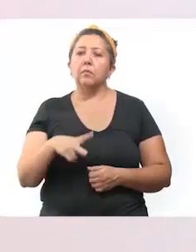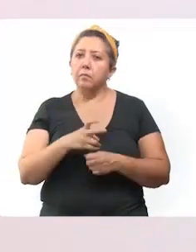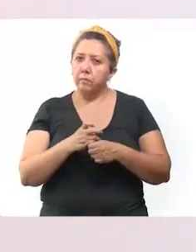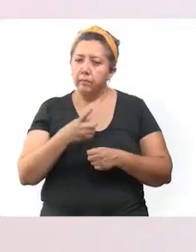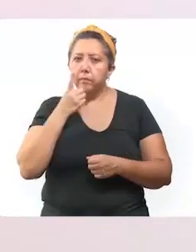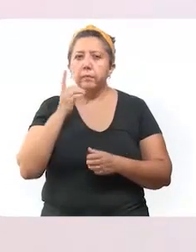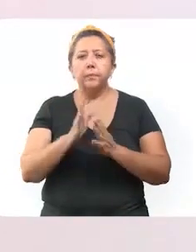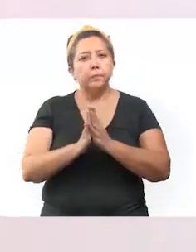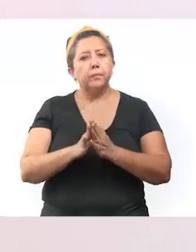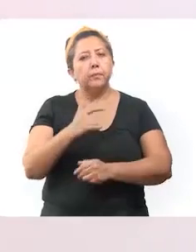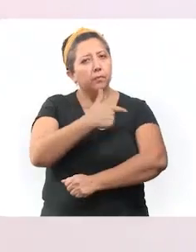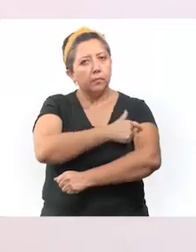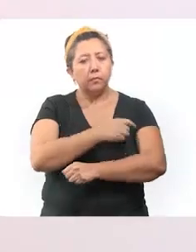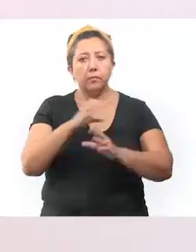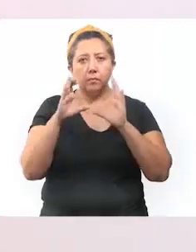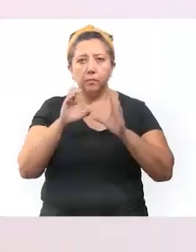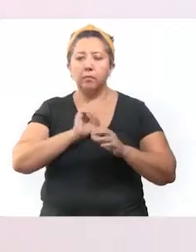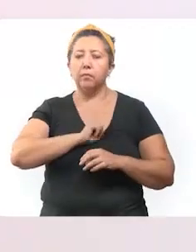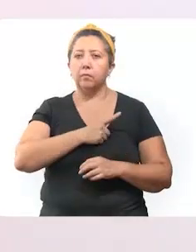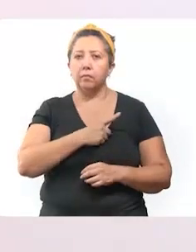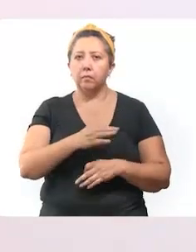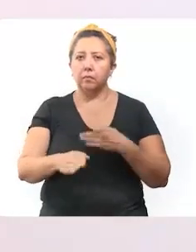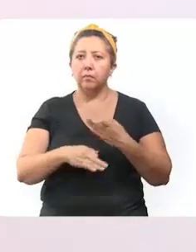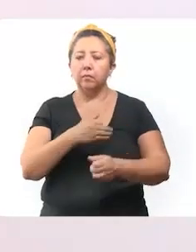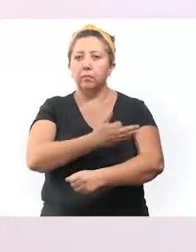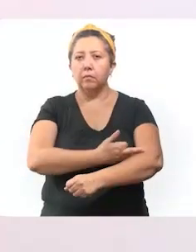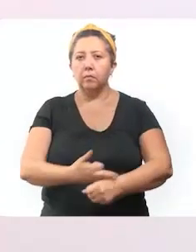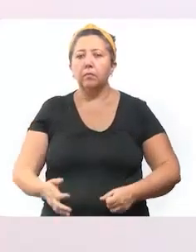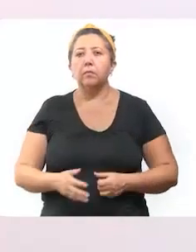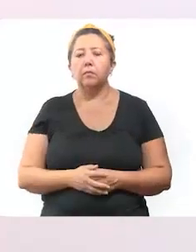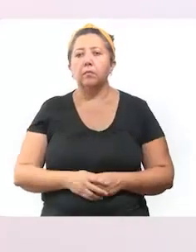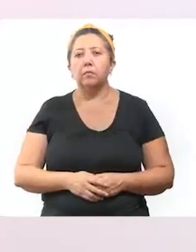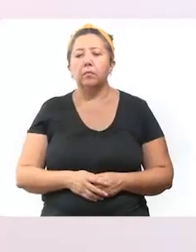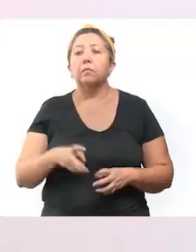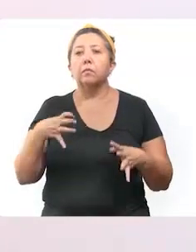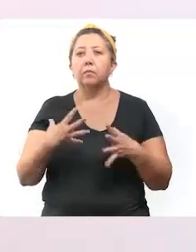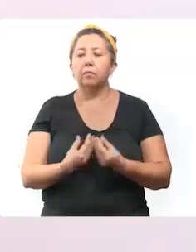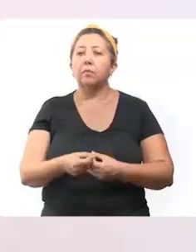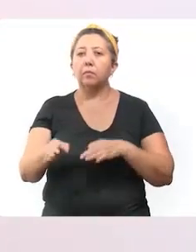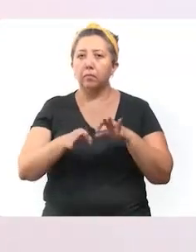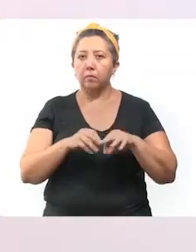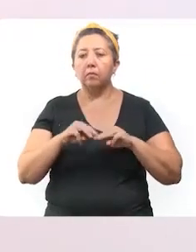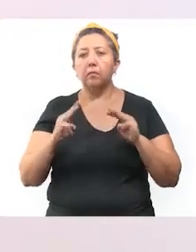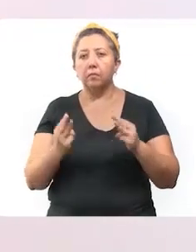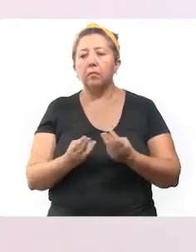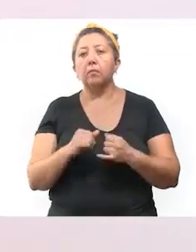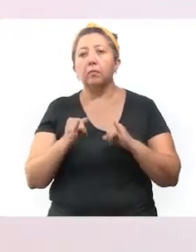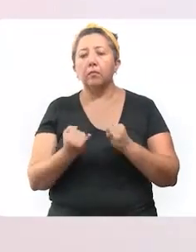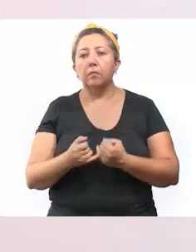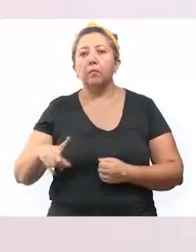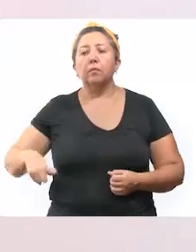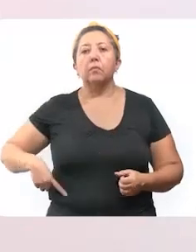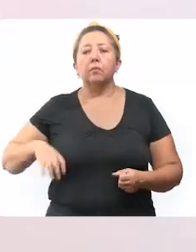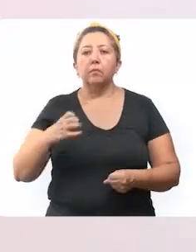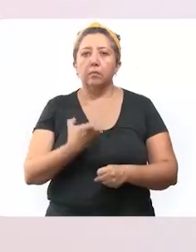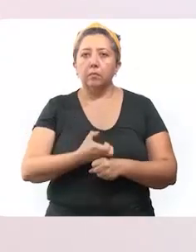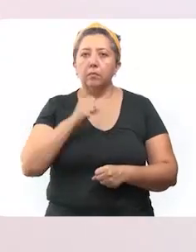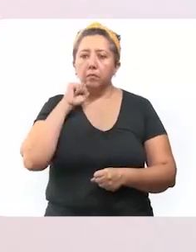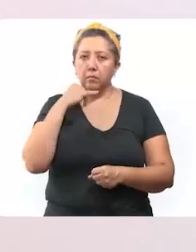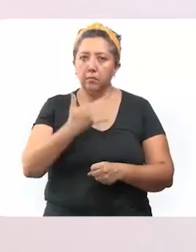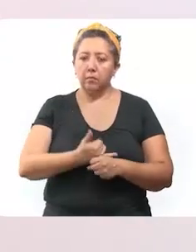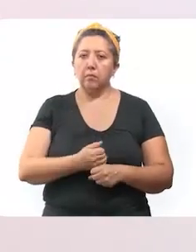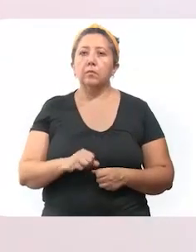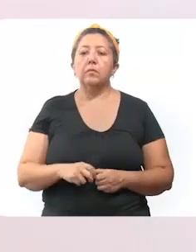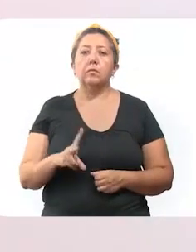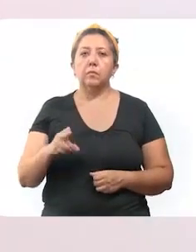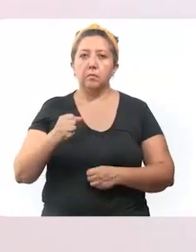invitamos a vacunarse sin temor para proteger nuestra salud y la de nuestras familias. Estamos trabajando de manera conjunta el Gobierno del Estado, la Secretaría